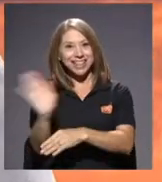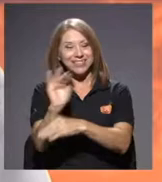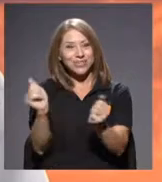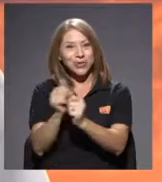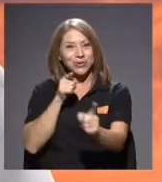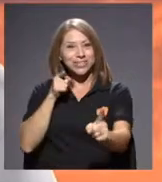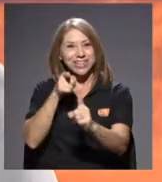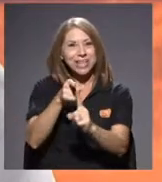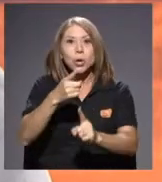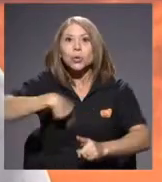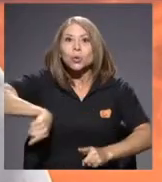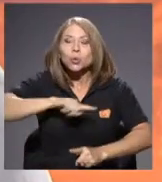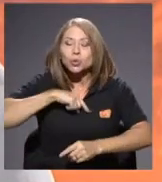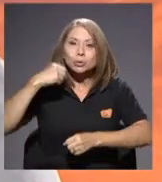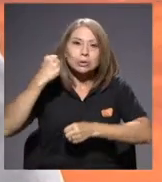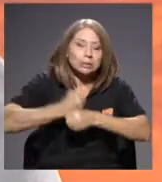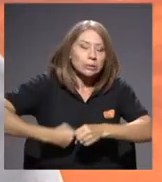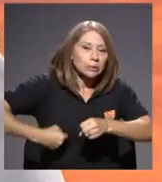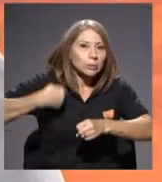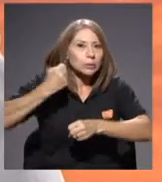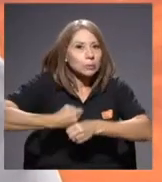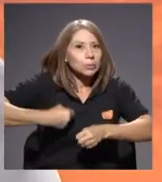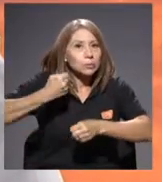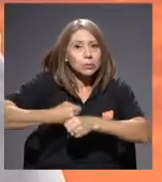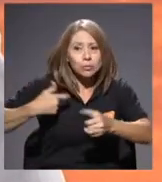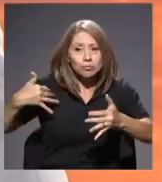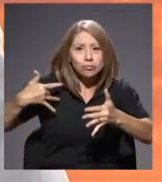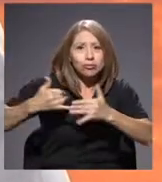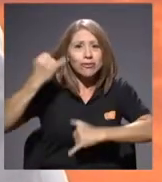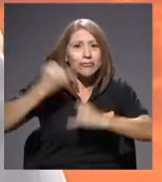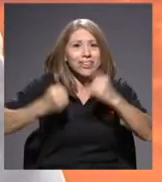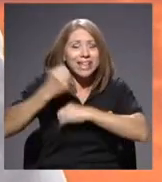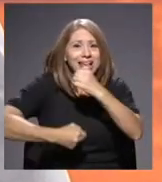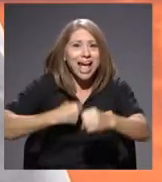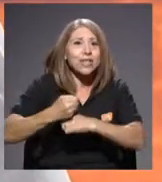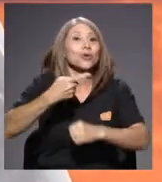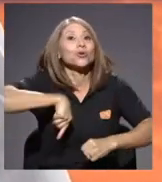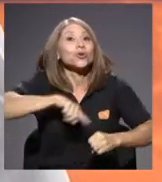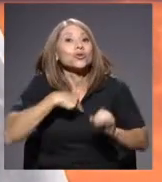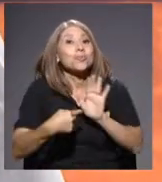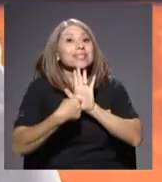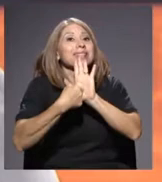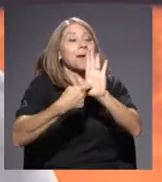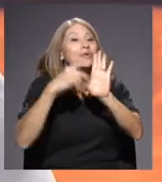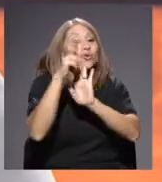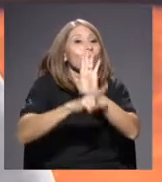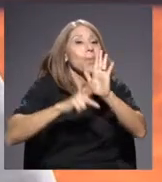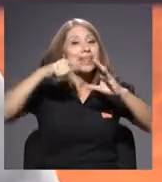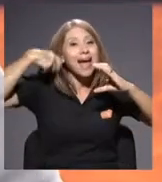trabajo exhaustivo durante este fin de año, donde le presentamos documentales, películas, pero además